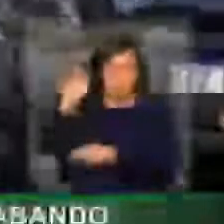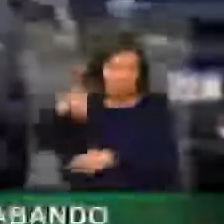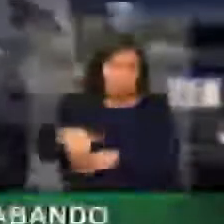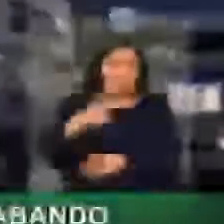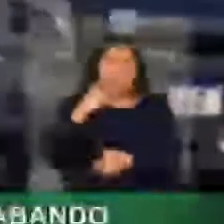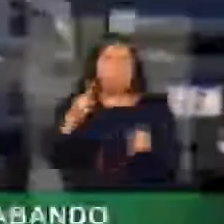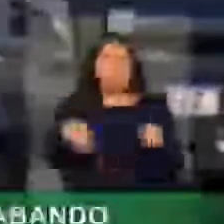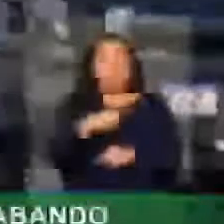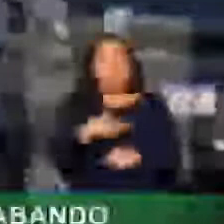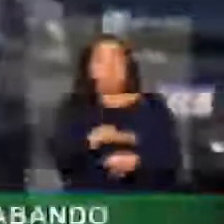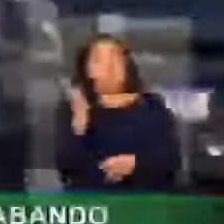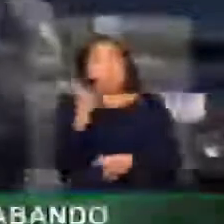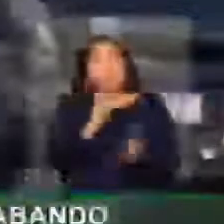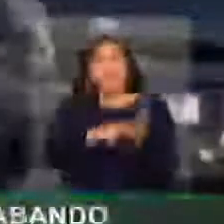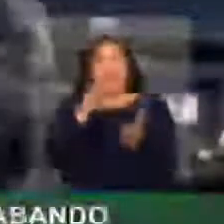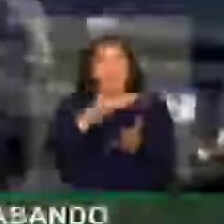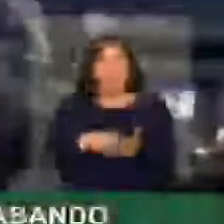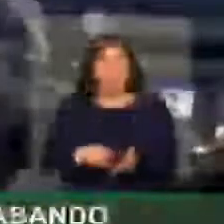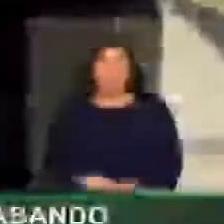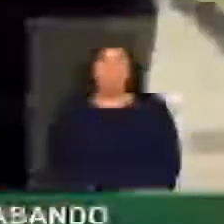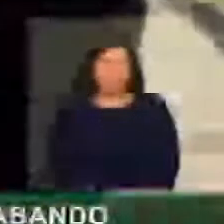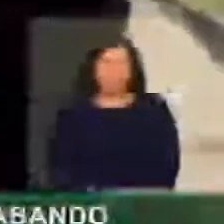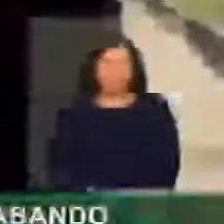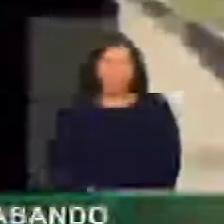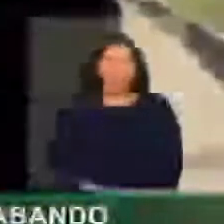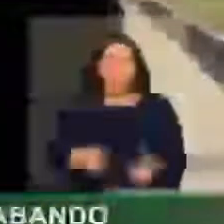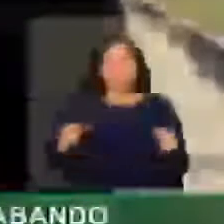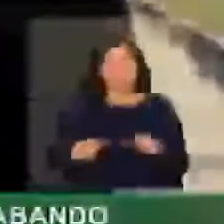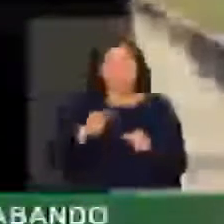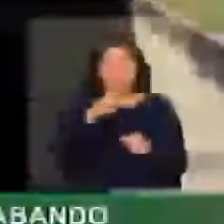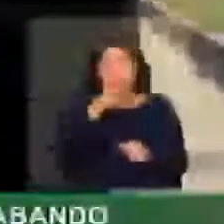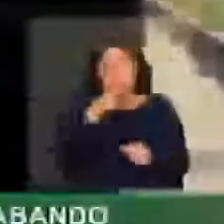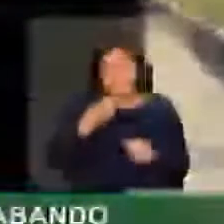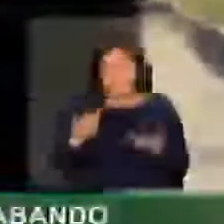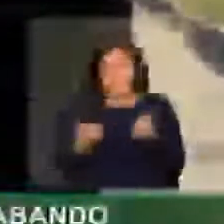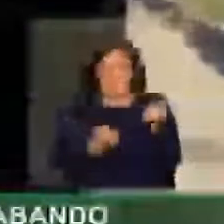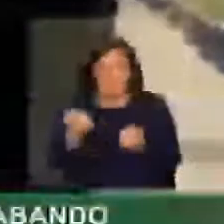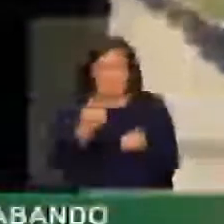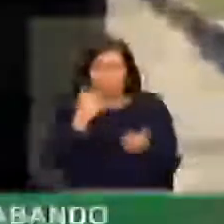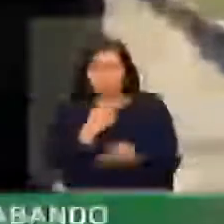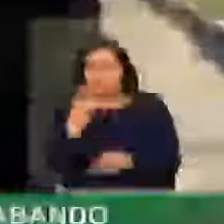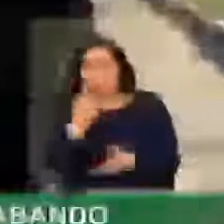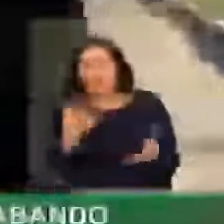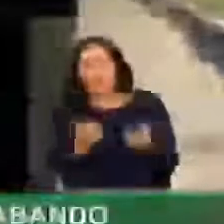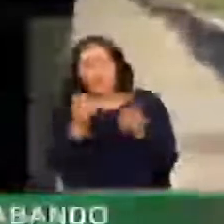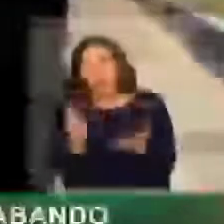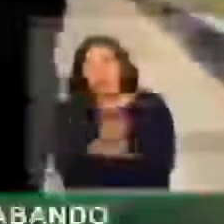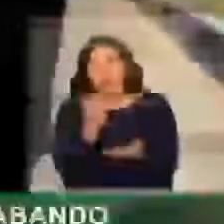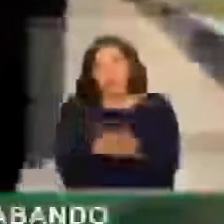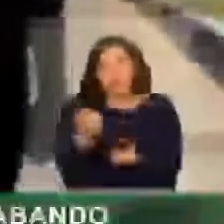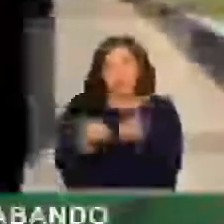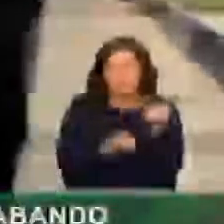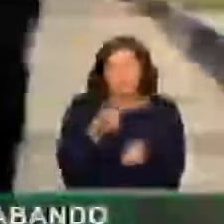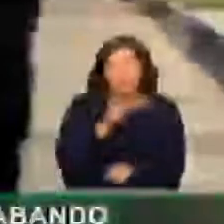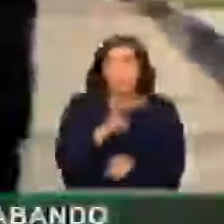esta mercadería era la ciudad de Salto. Procedimientos realizados por Policía Caminera, que incautaron mercaderías a vehículos que circulaban